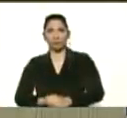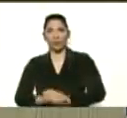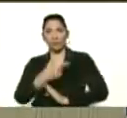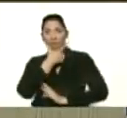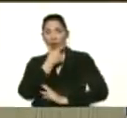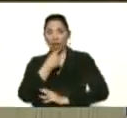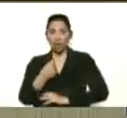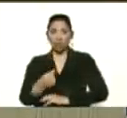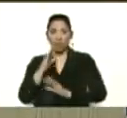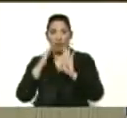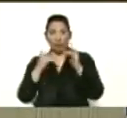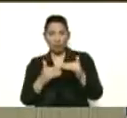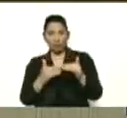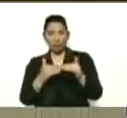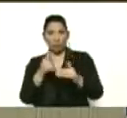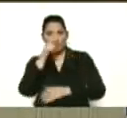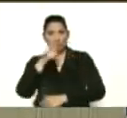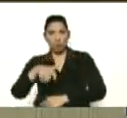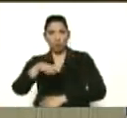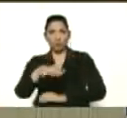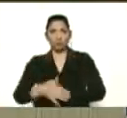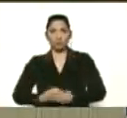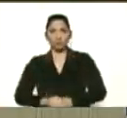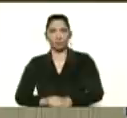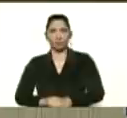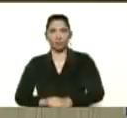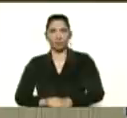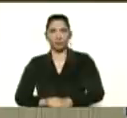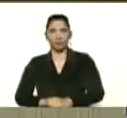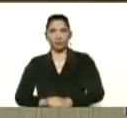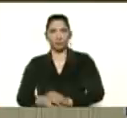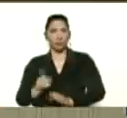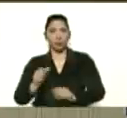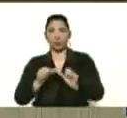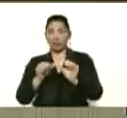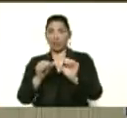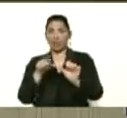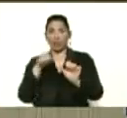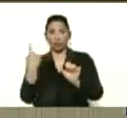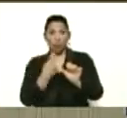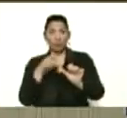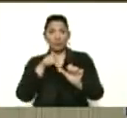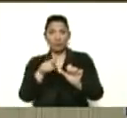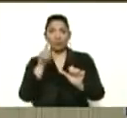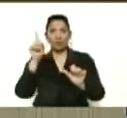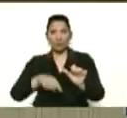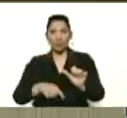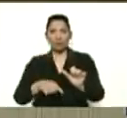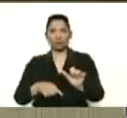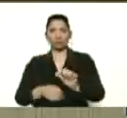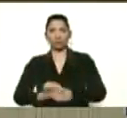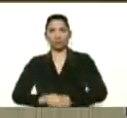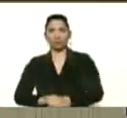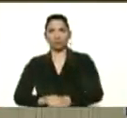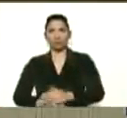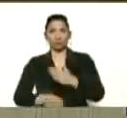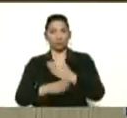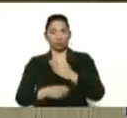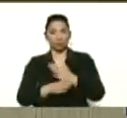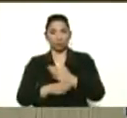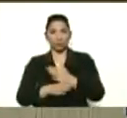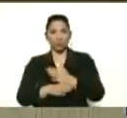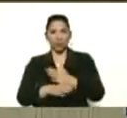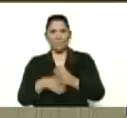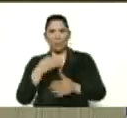fácil la atención de esta pandemia. Pero no se quedan solamente allí. También persiste en la siembra de